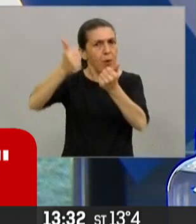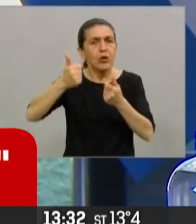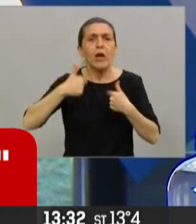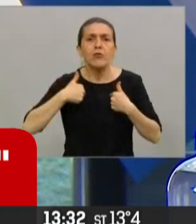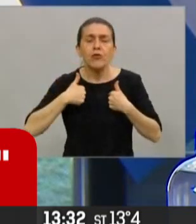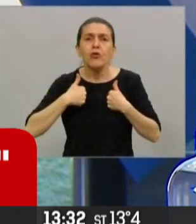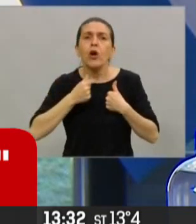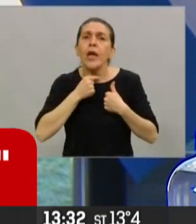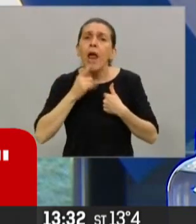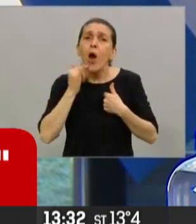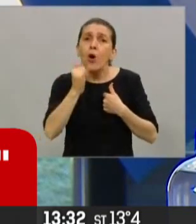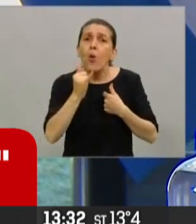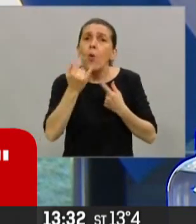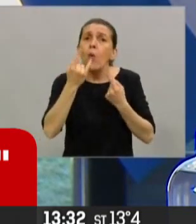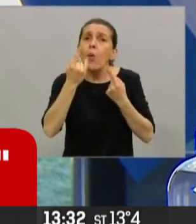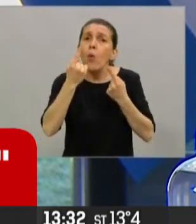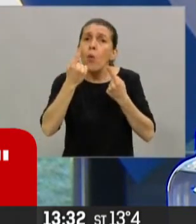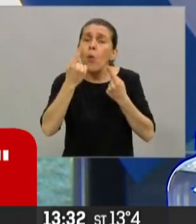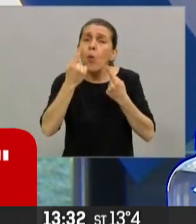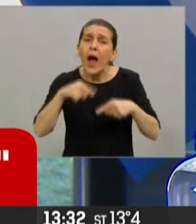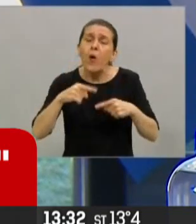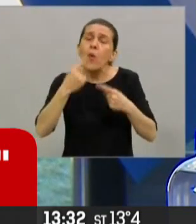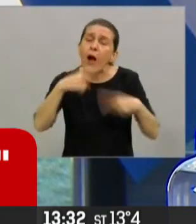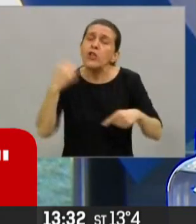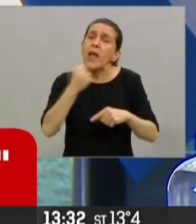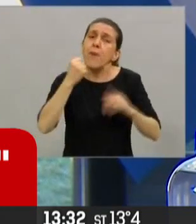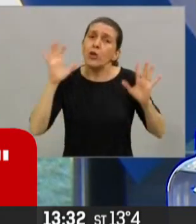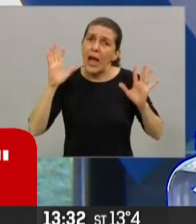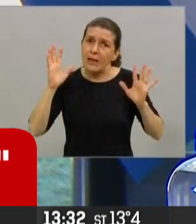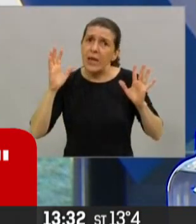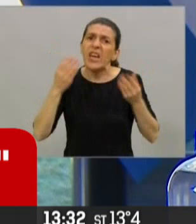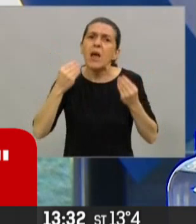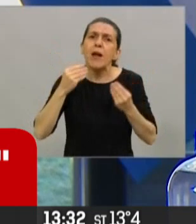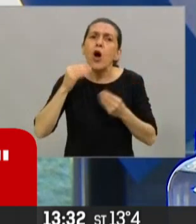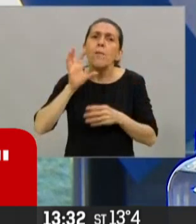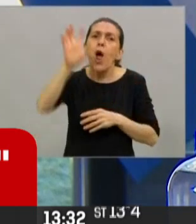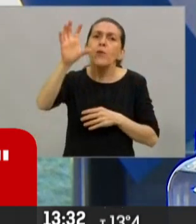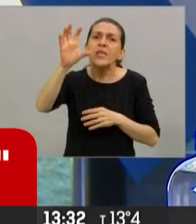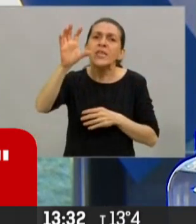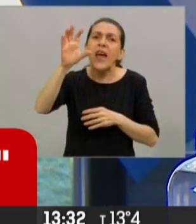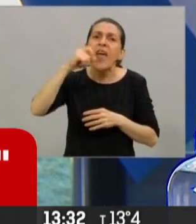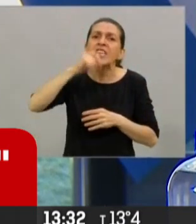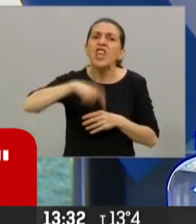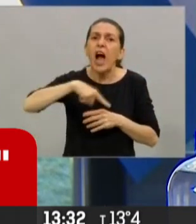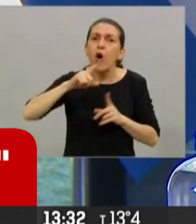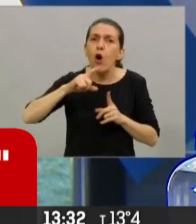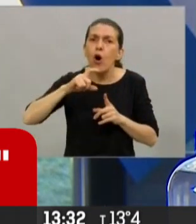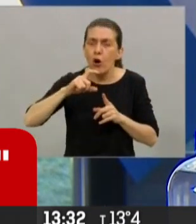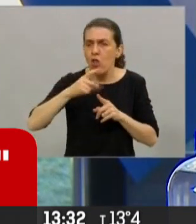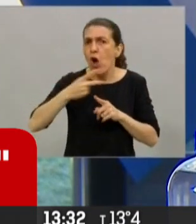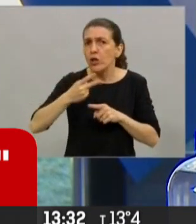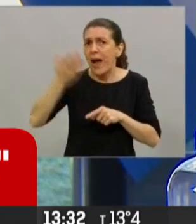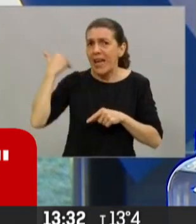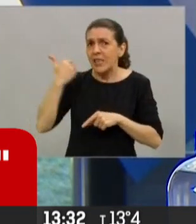caso muy elocuente para mí, que es lo que pasó en el Chaco. Hace 2 semanas atrás,